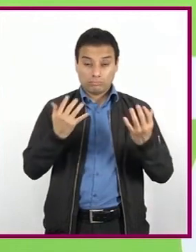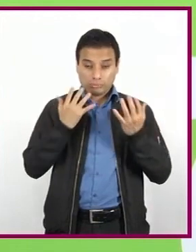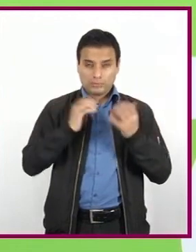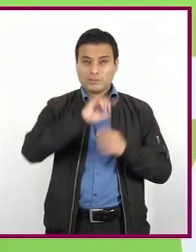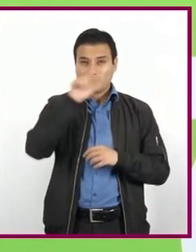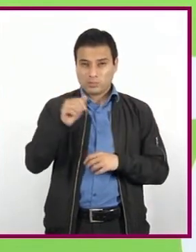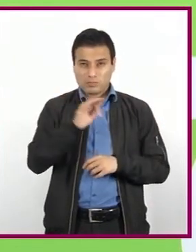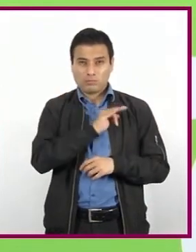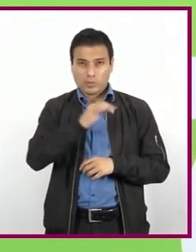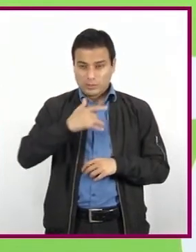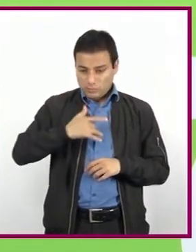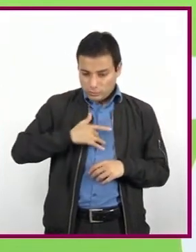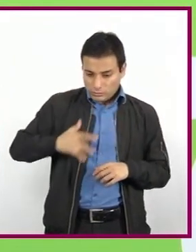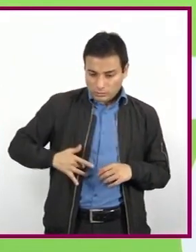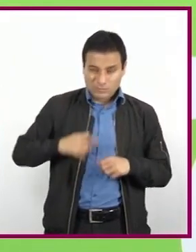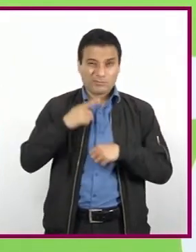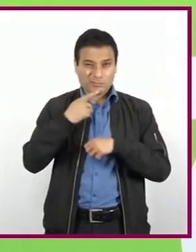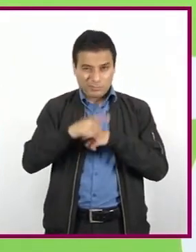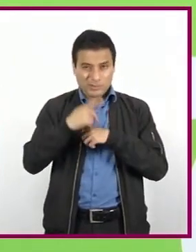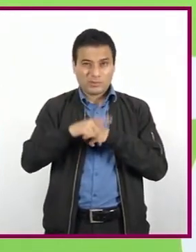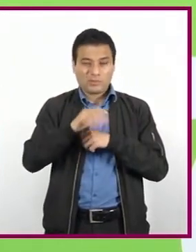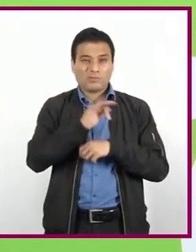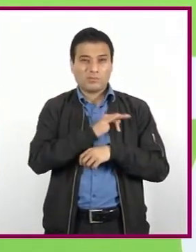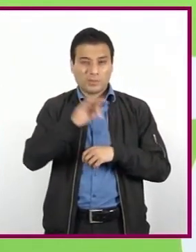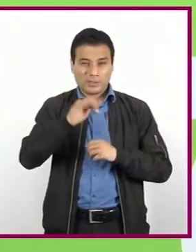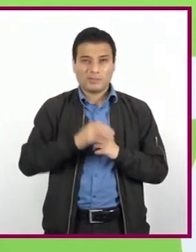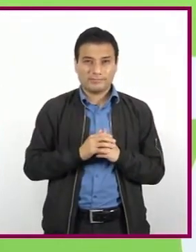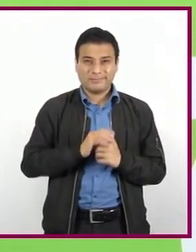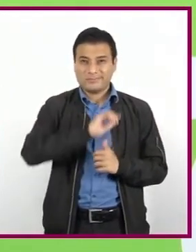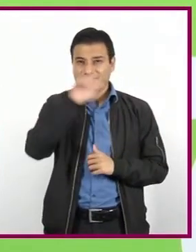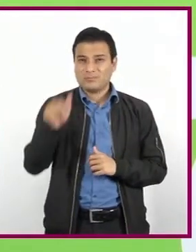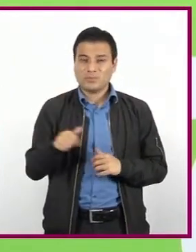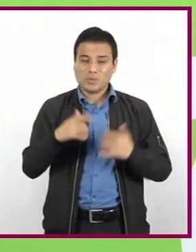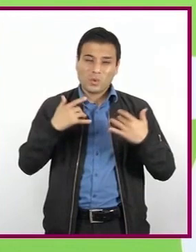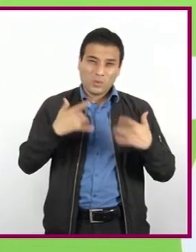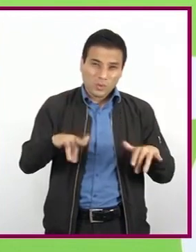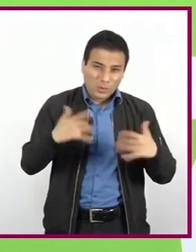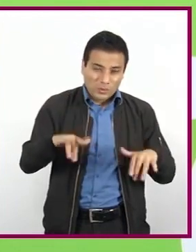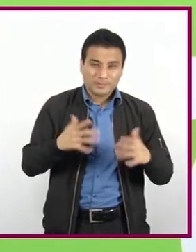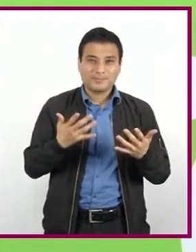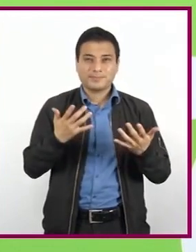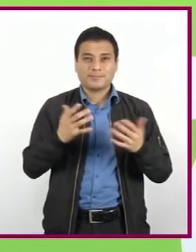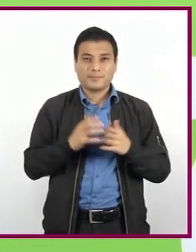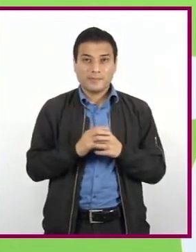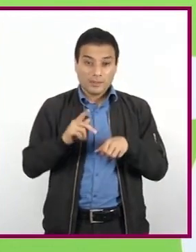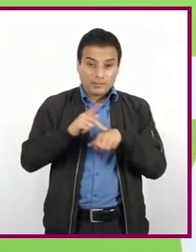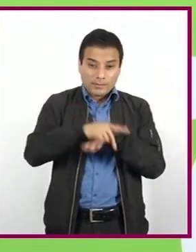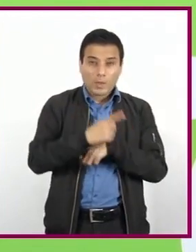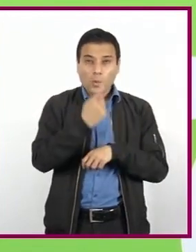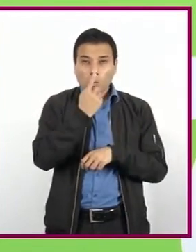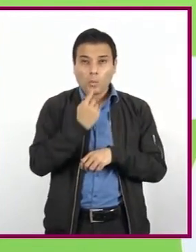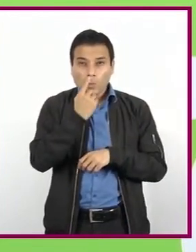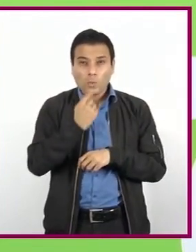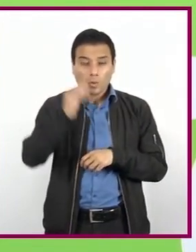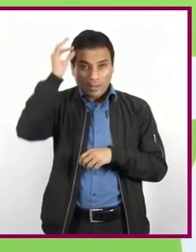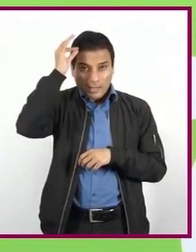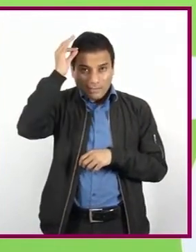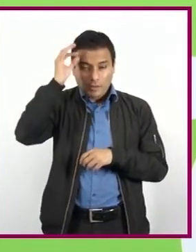de órganos y tejidos y producir efectos agudos, como el enrojecimiento de la piel, caída de